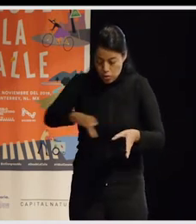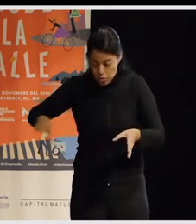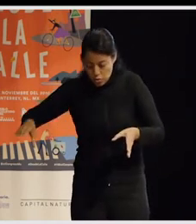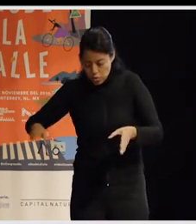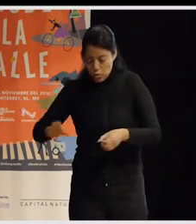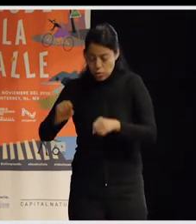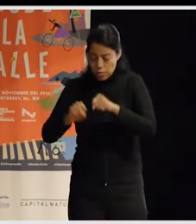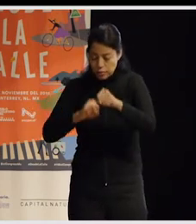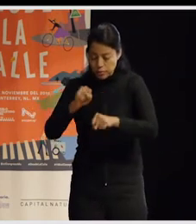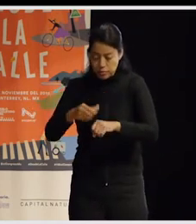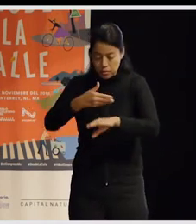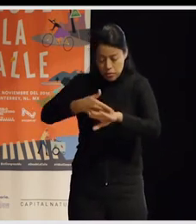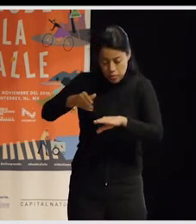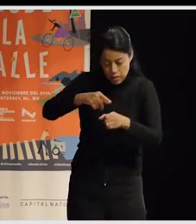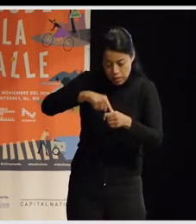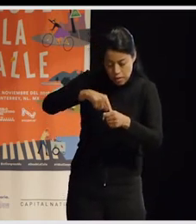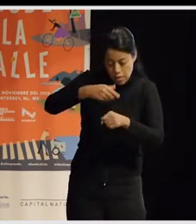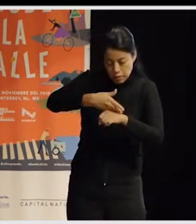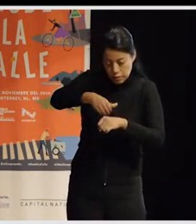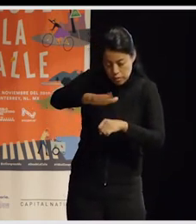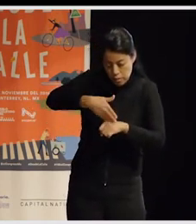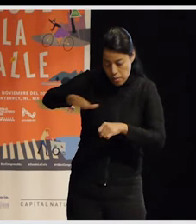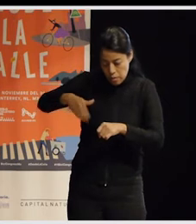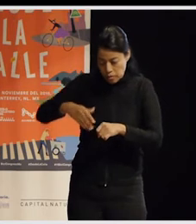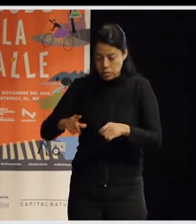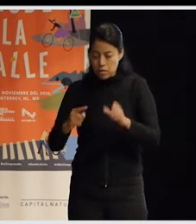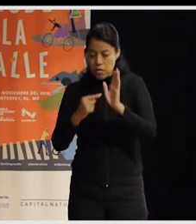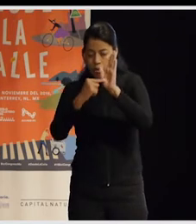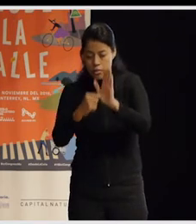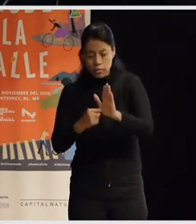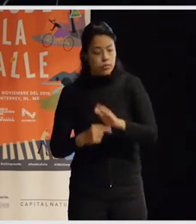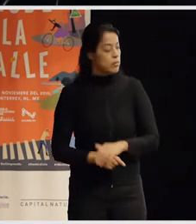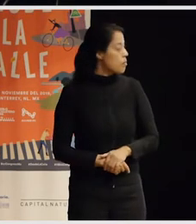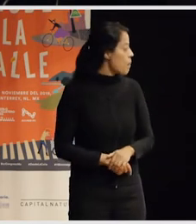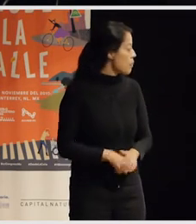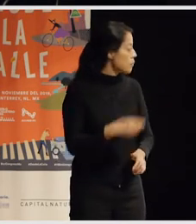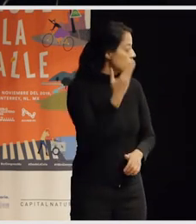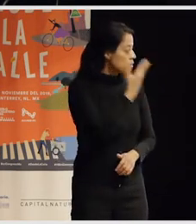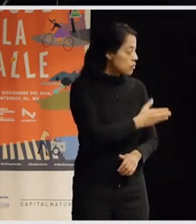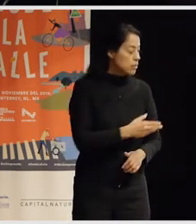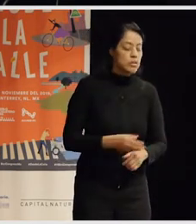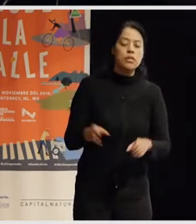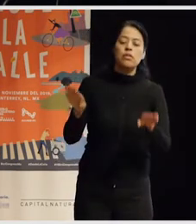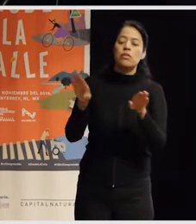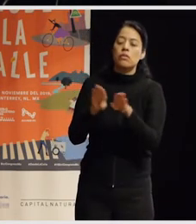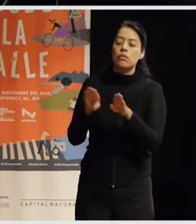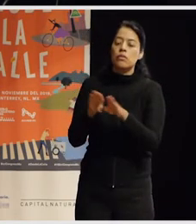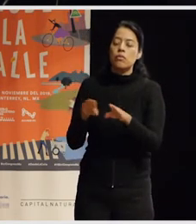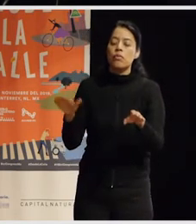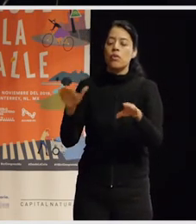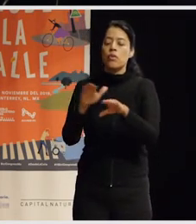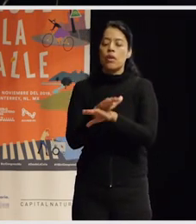pintamos los esténciles y pusimos señales verticales de aquí es lo más importante es cómo cambian las